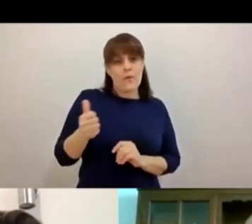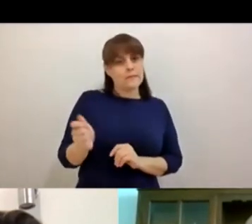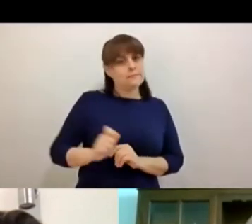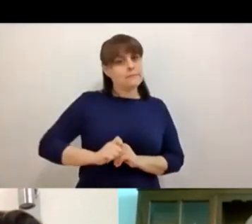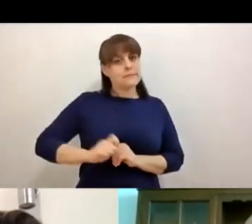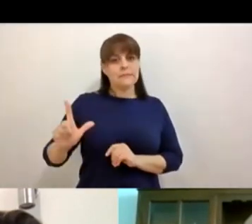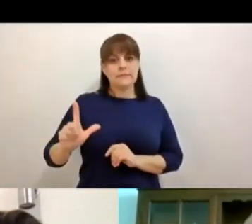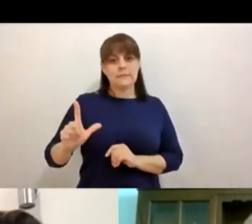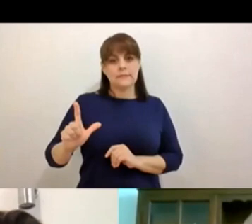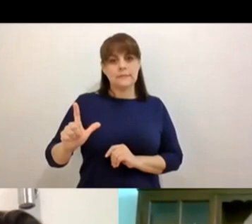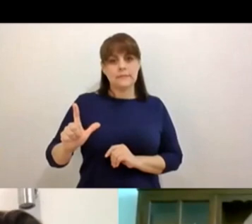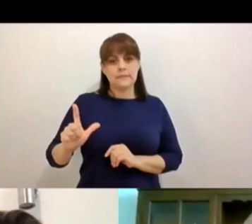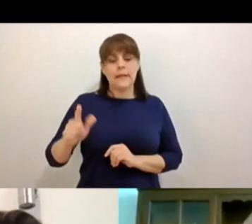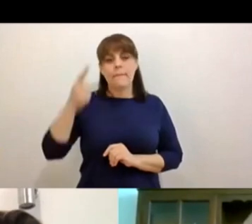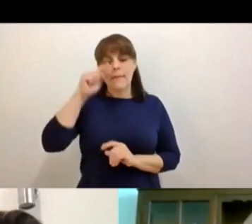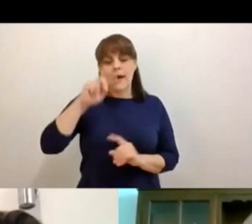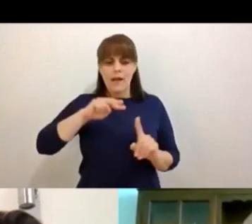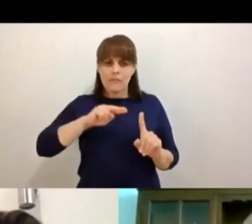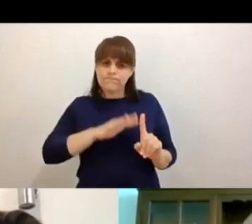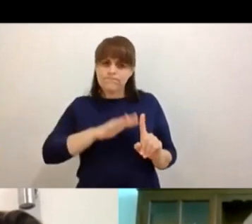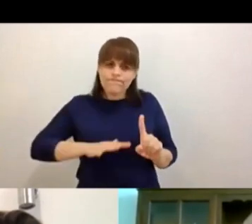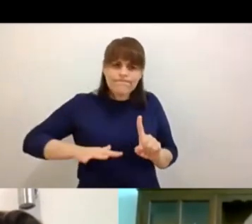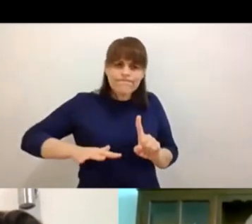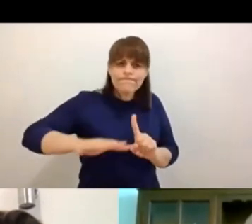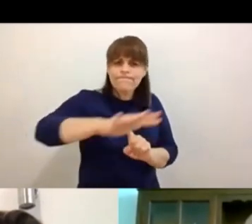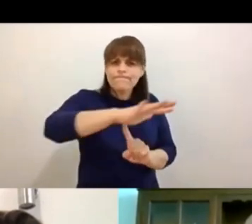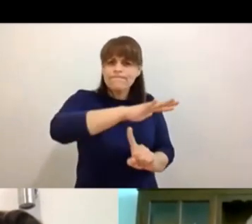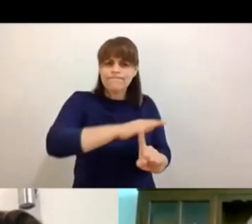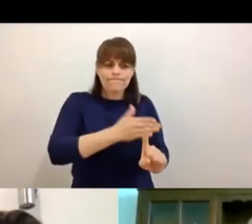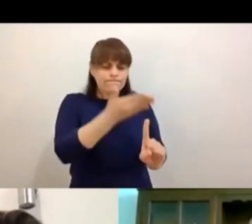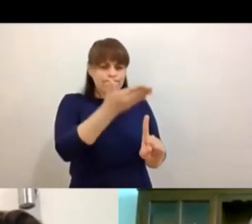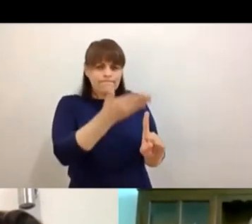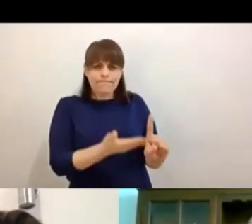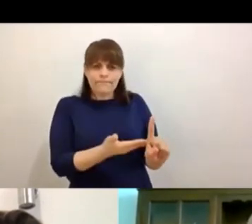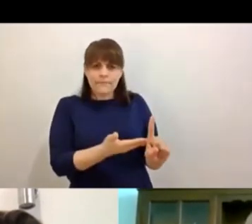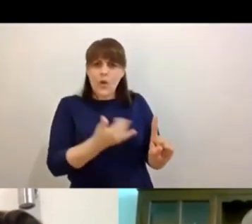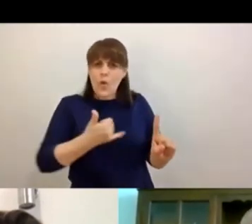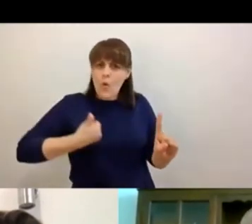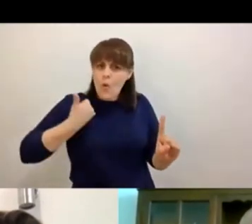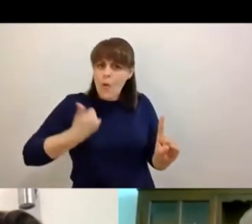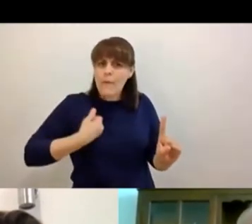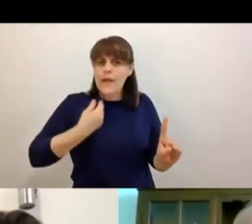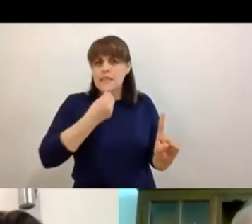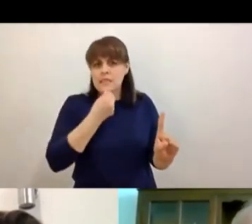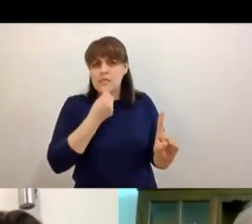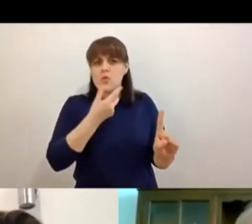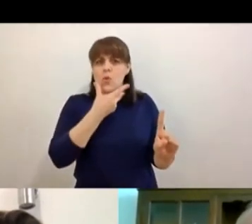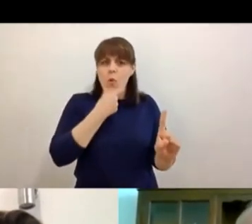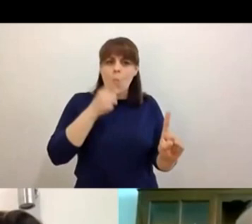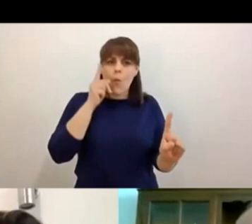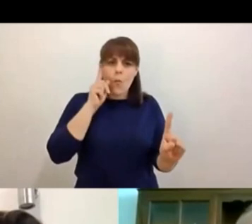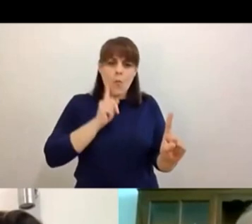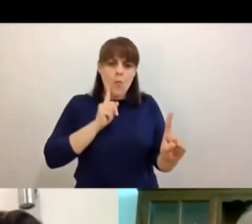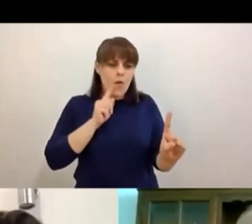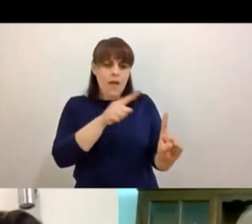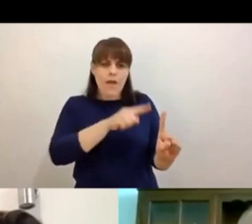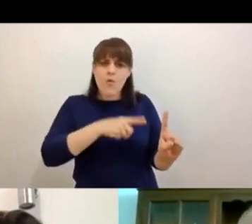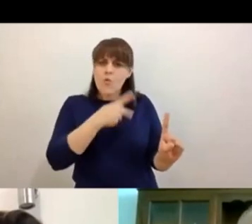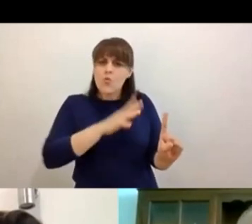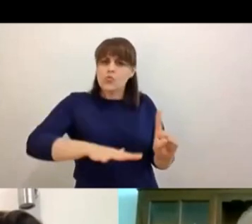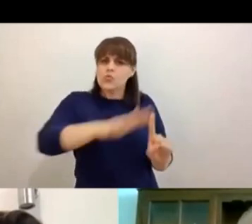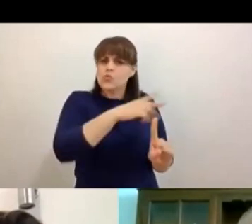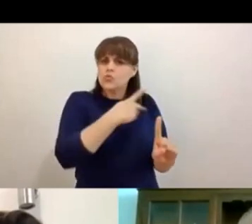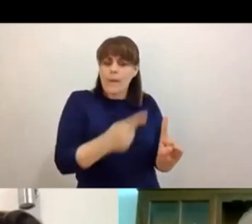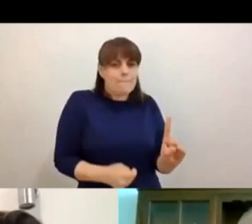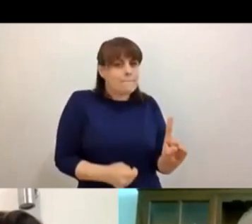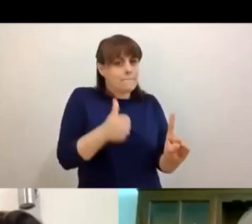esquema de lo que representa un menor de edad. Y menor de edad, entendido este como un niño o niña adolescente. Los tres siguientes puntos